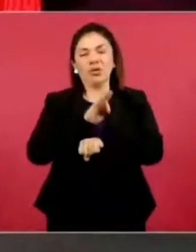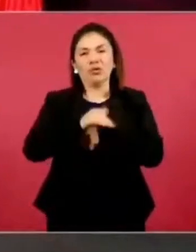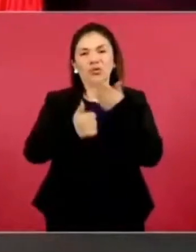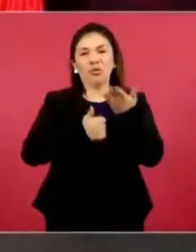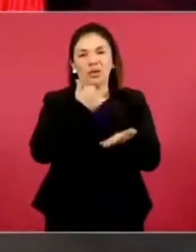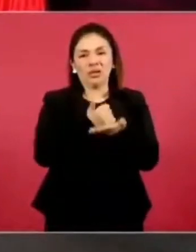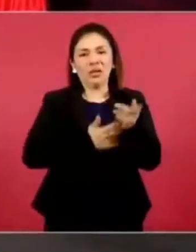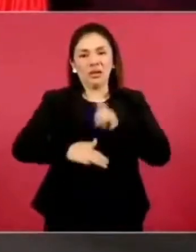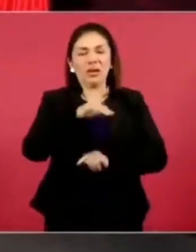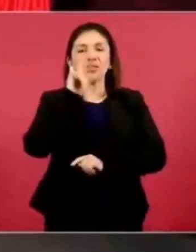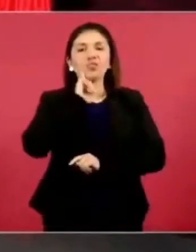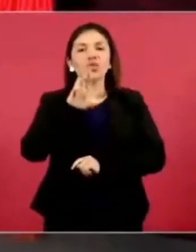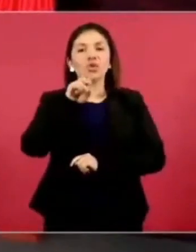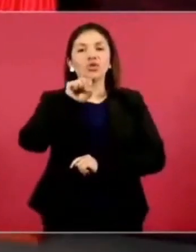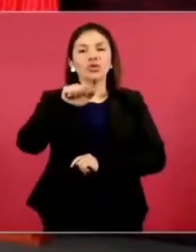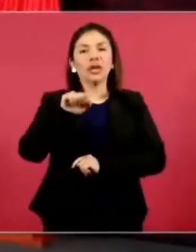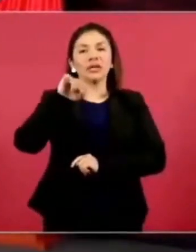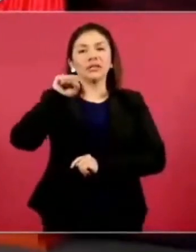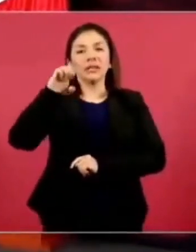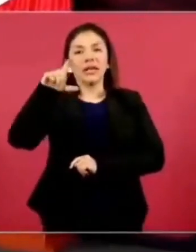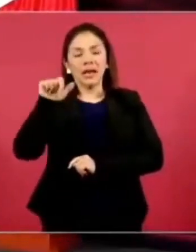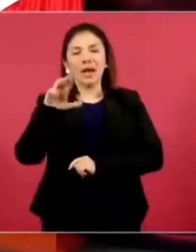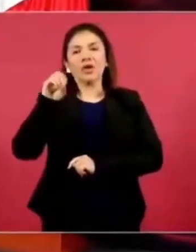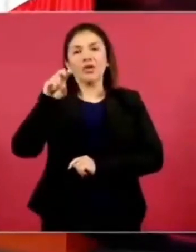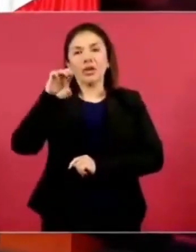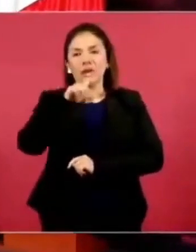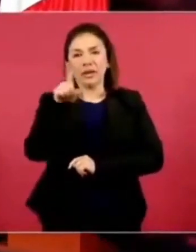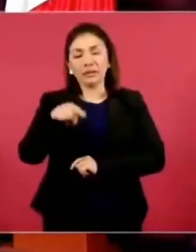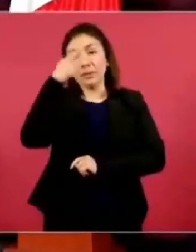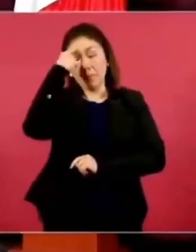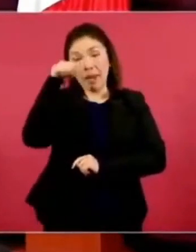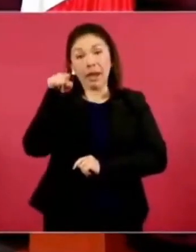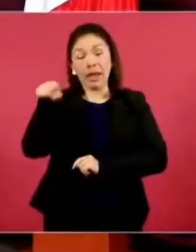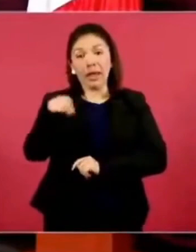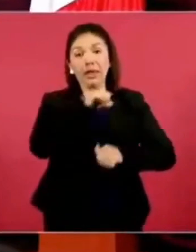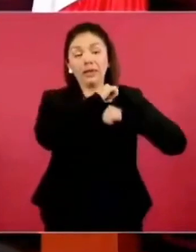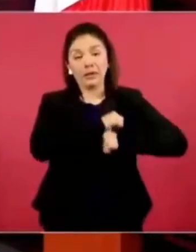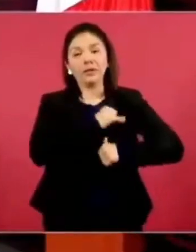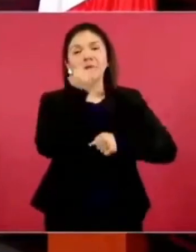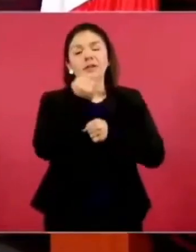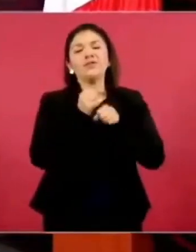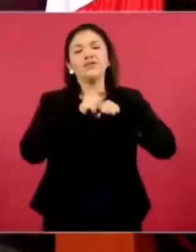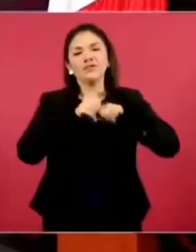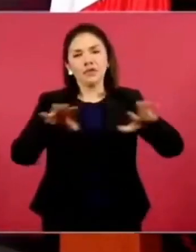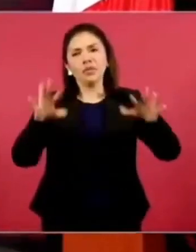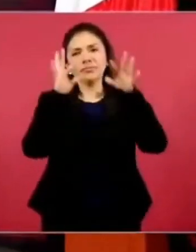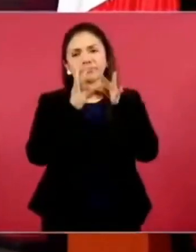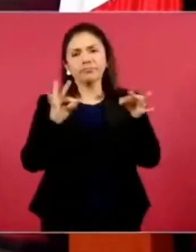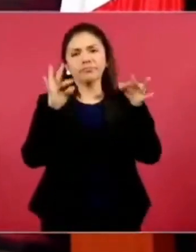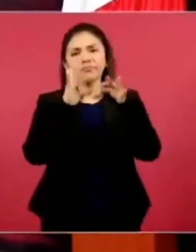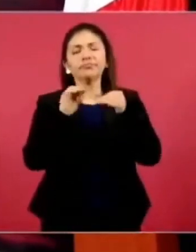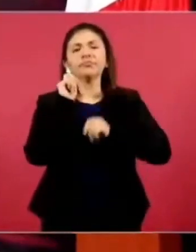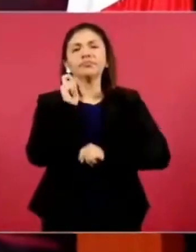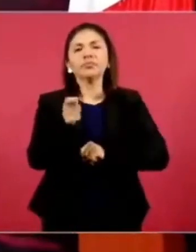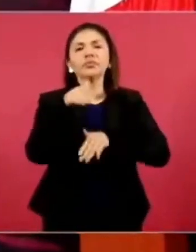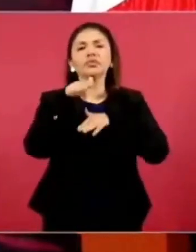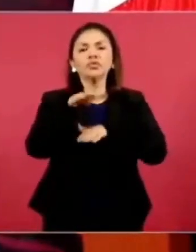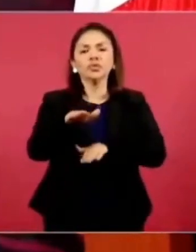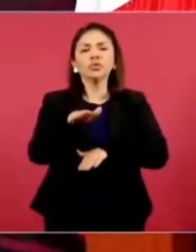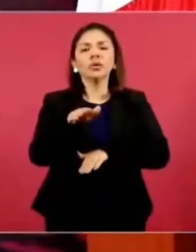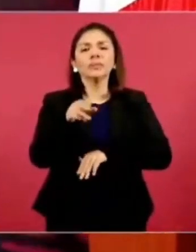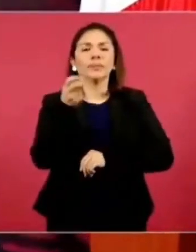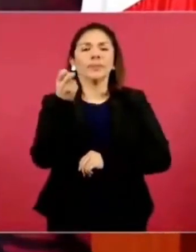Ciudadana, Rosa Isela Rodríguez, para que nos informe sobre el